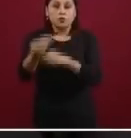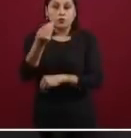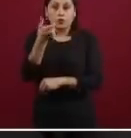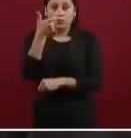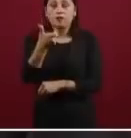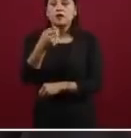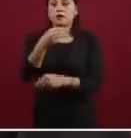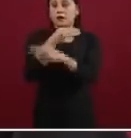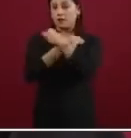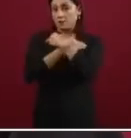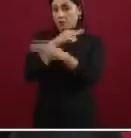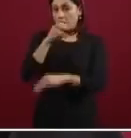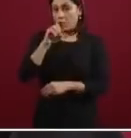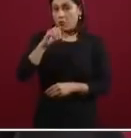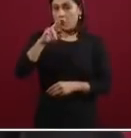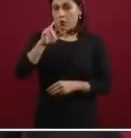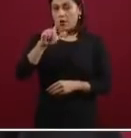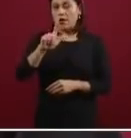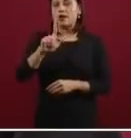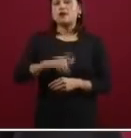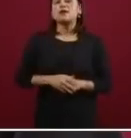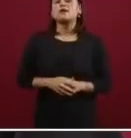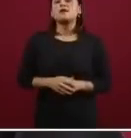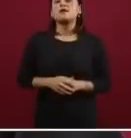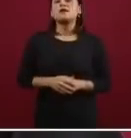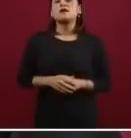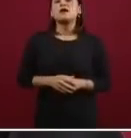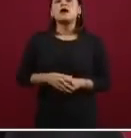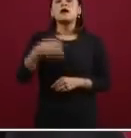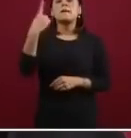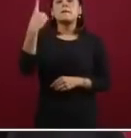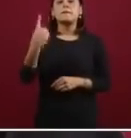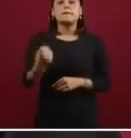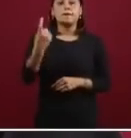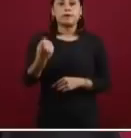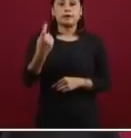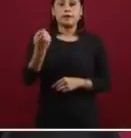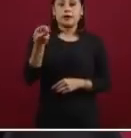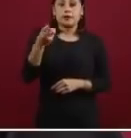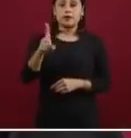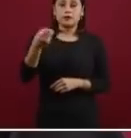va a estar en librerías el día 1º de diciembre